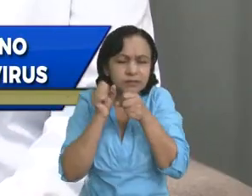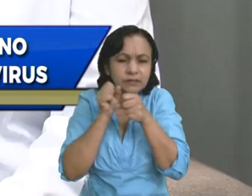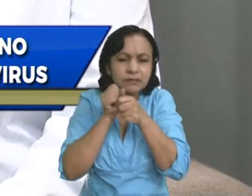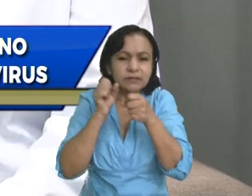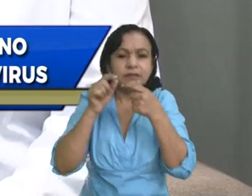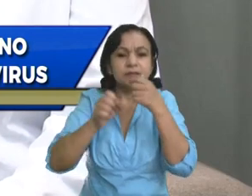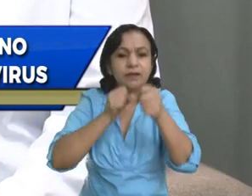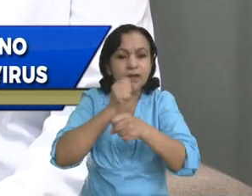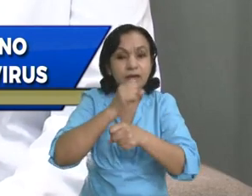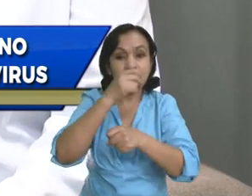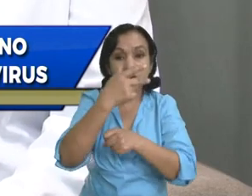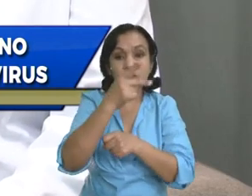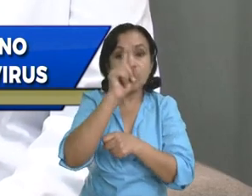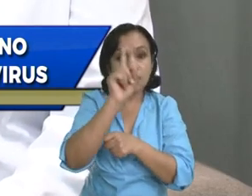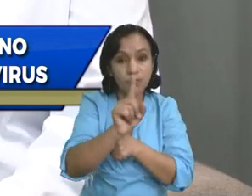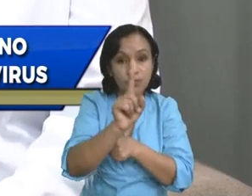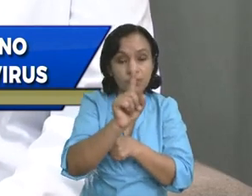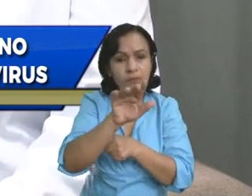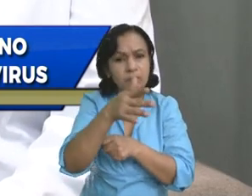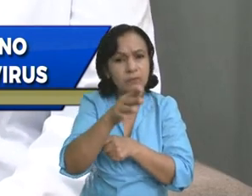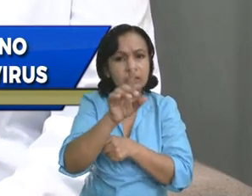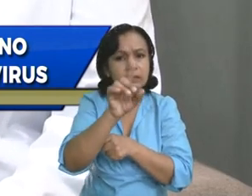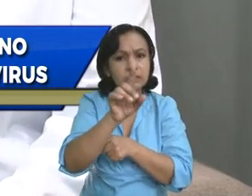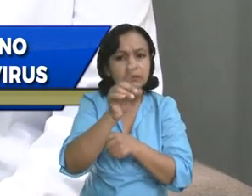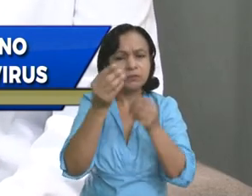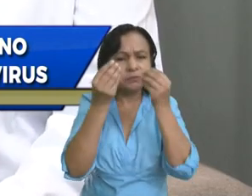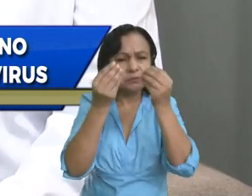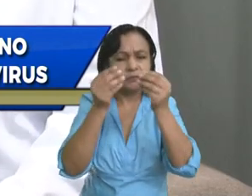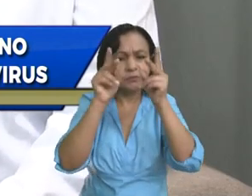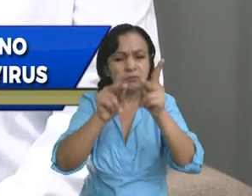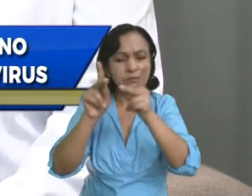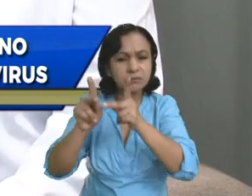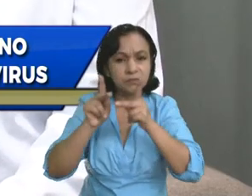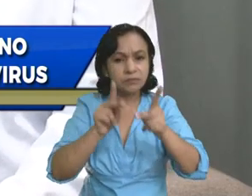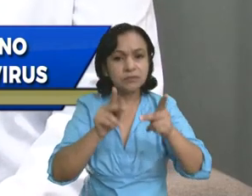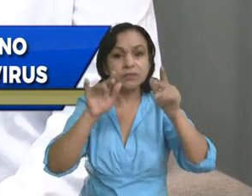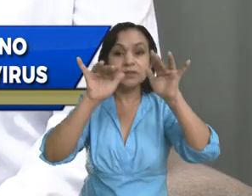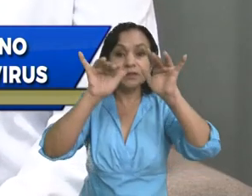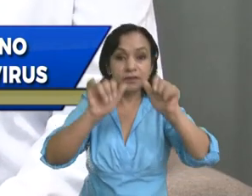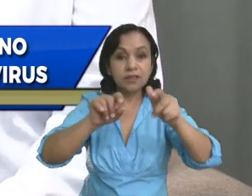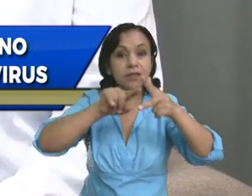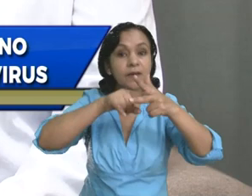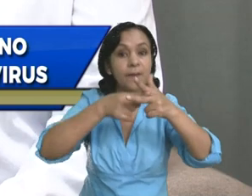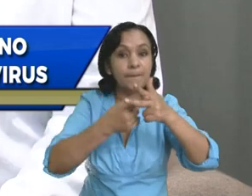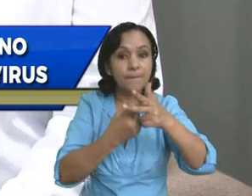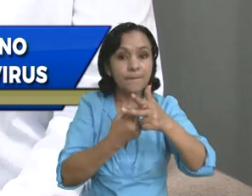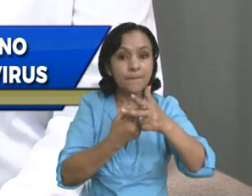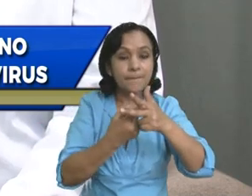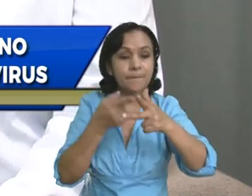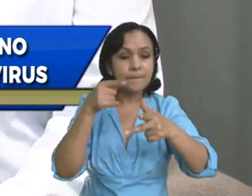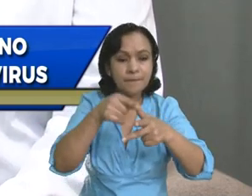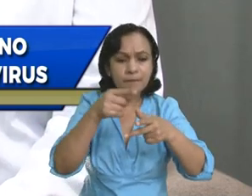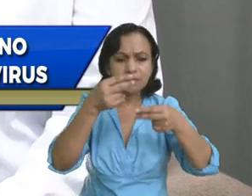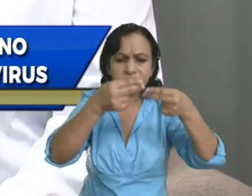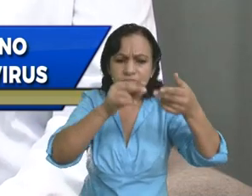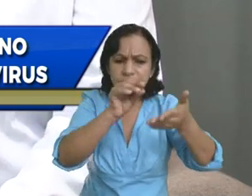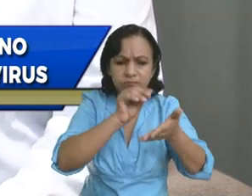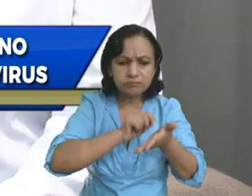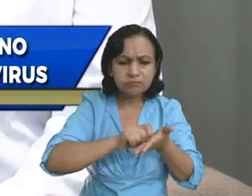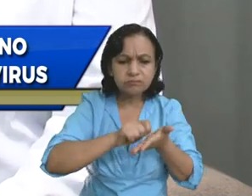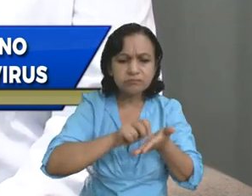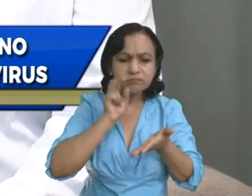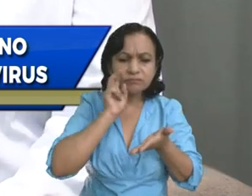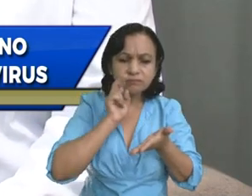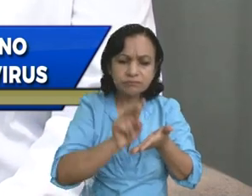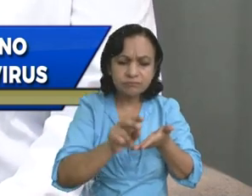en el año 81, donde se murieron alrededor de 105 niños. Y ya desde ese momento, bueno, se empezaron a acumular datos del uso del interferón